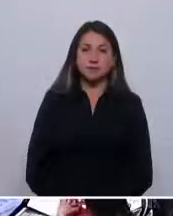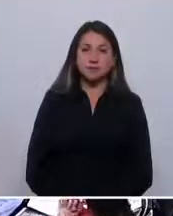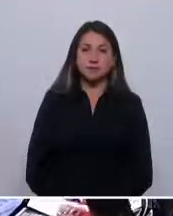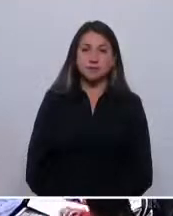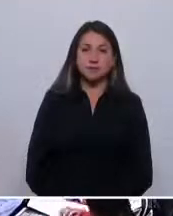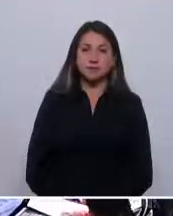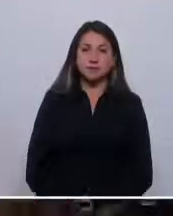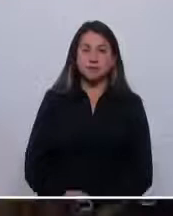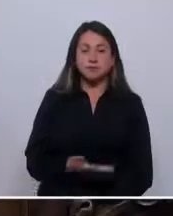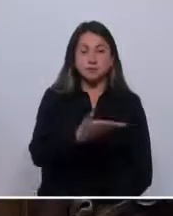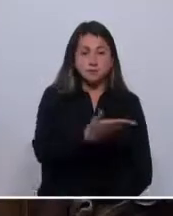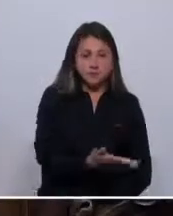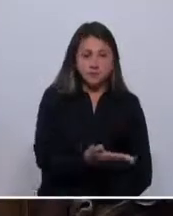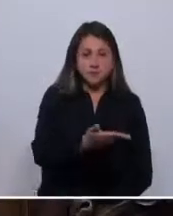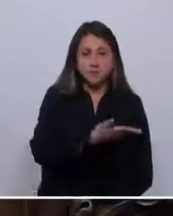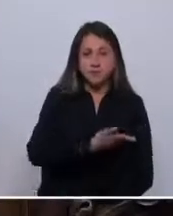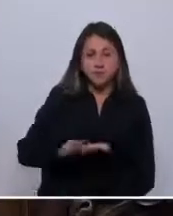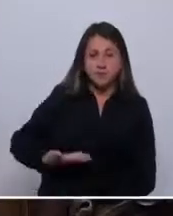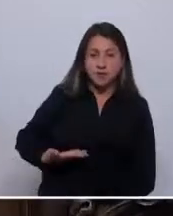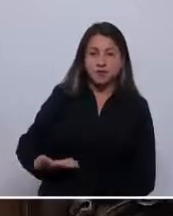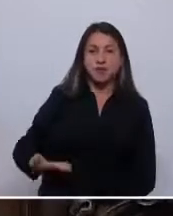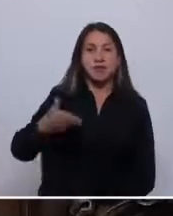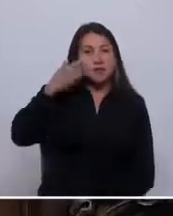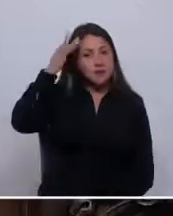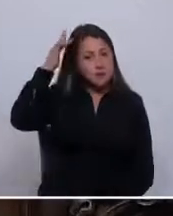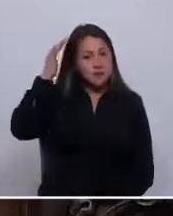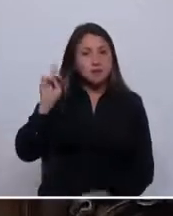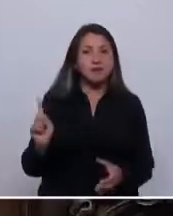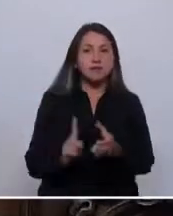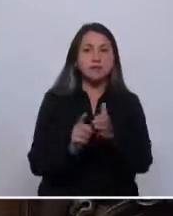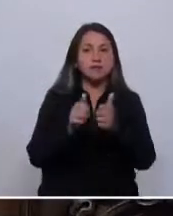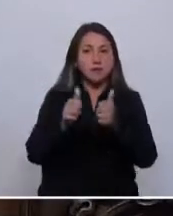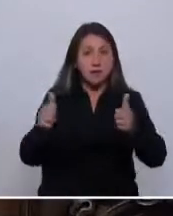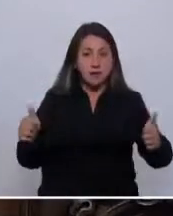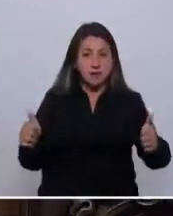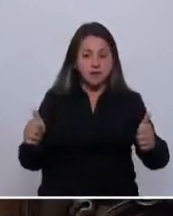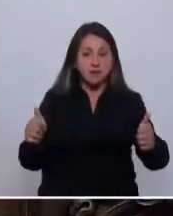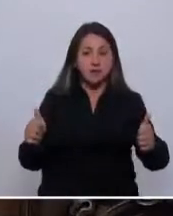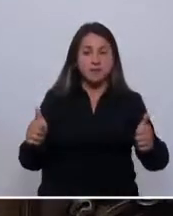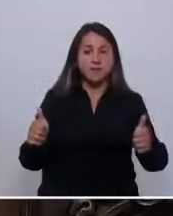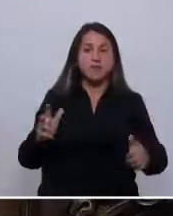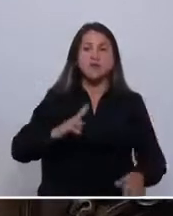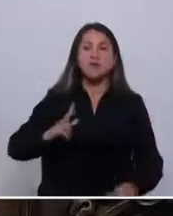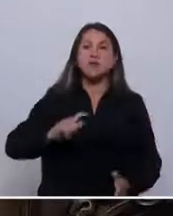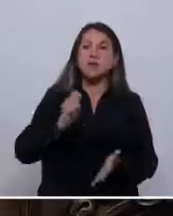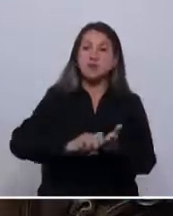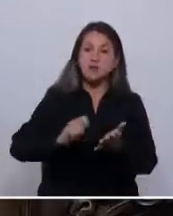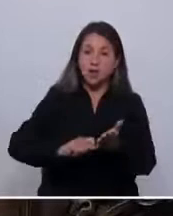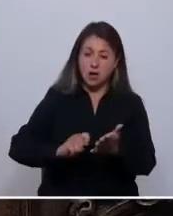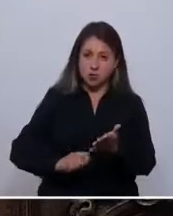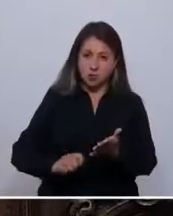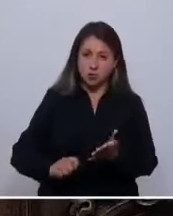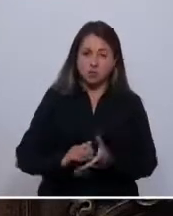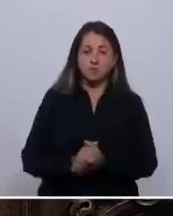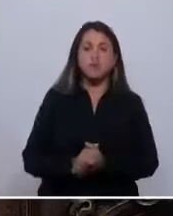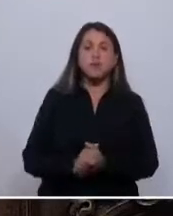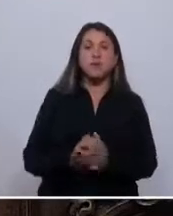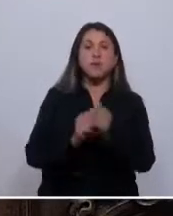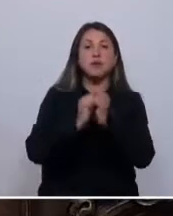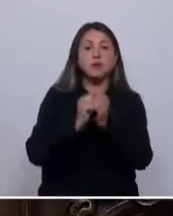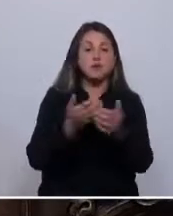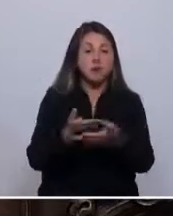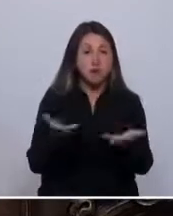La Mirelisa Nevasa, integrante de la mesa, señor secretario, compañeras